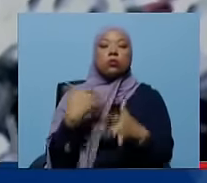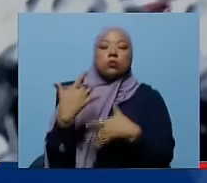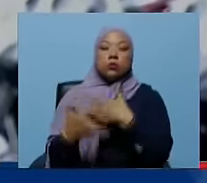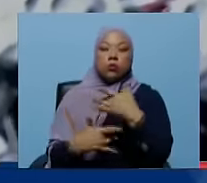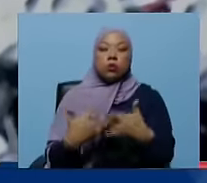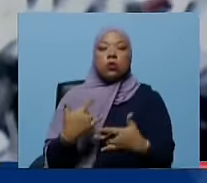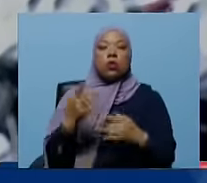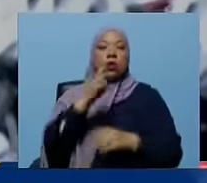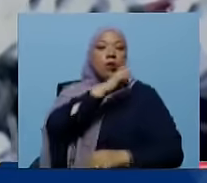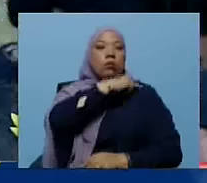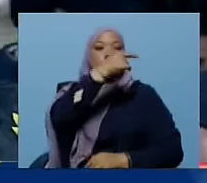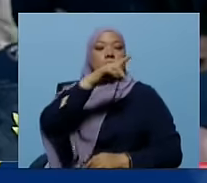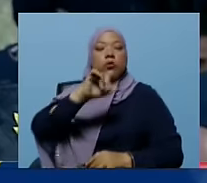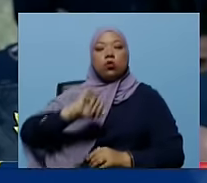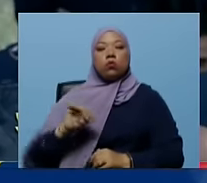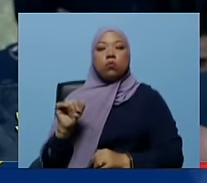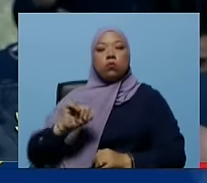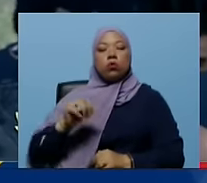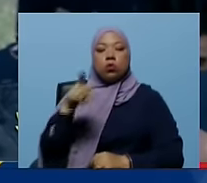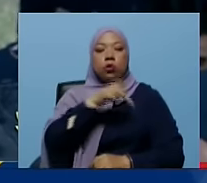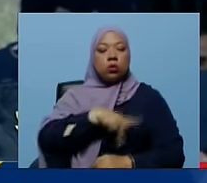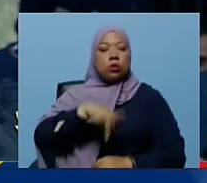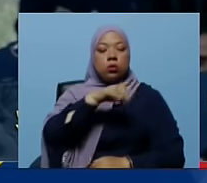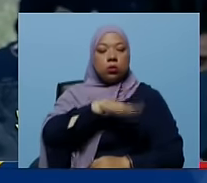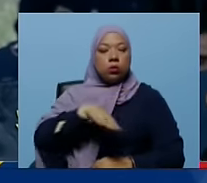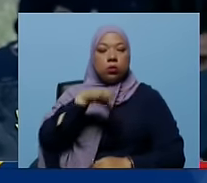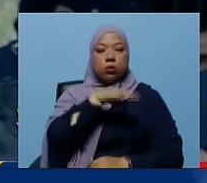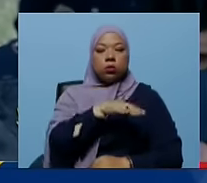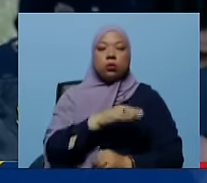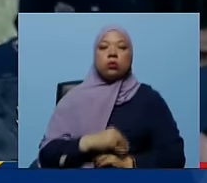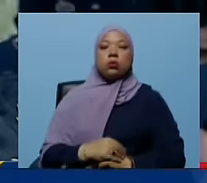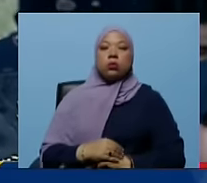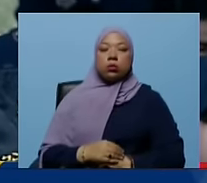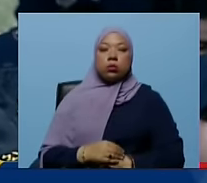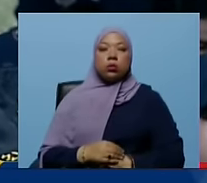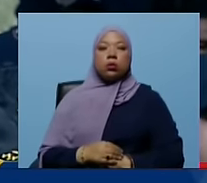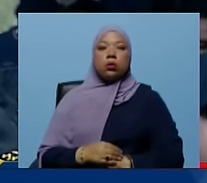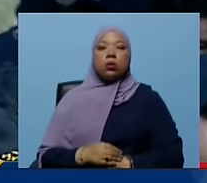que es el director de Protección Civil. Hay que ver,